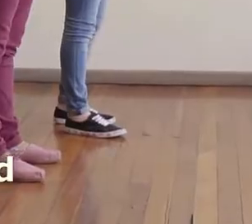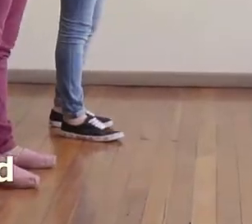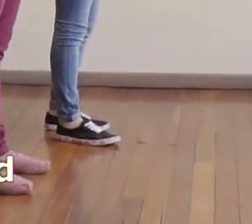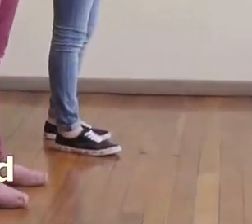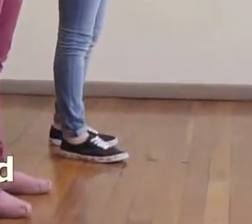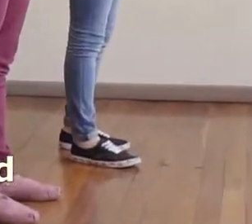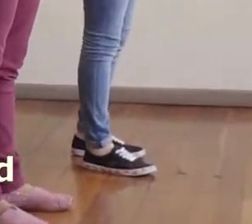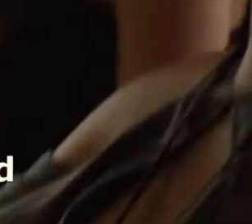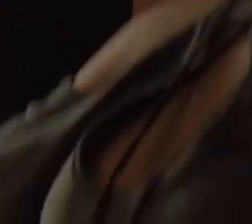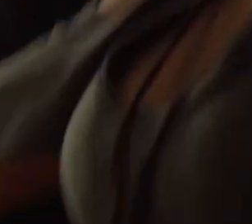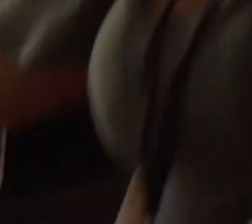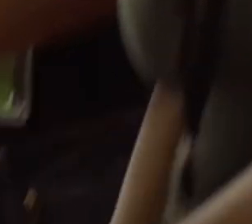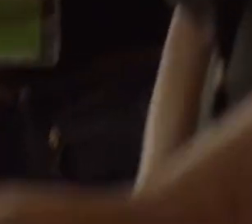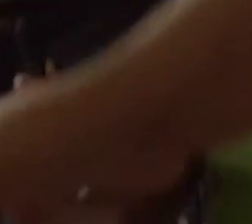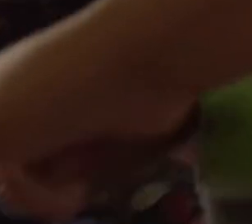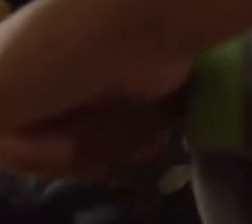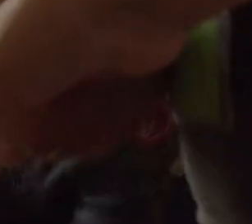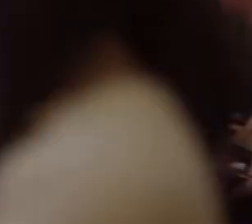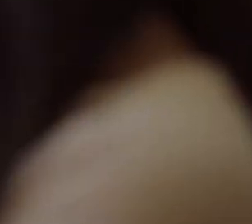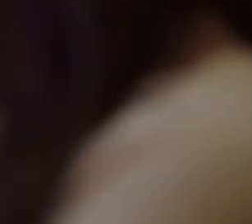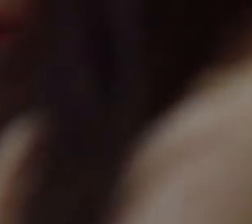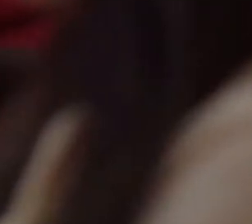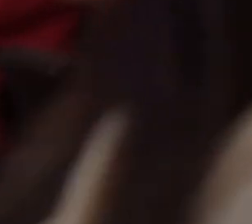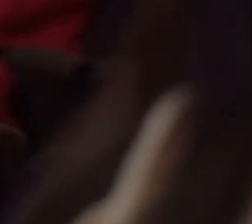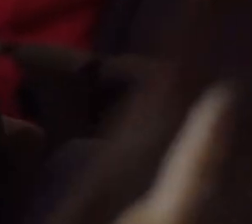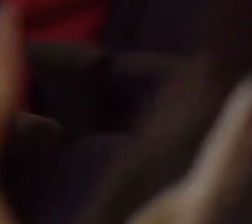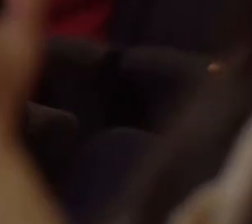capacidad de hacer puentes.